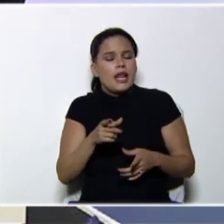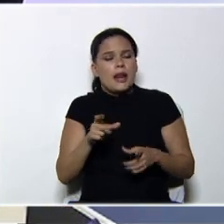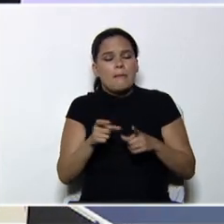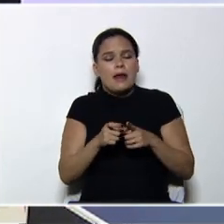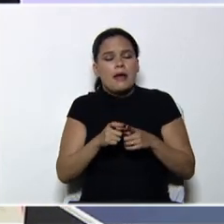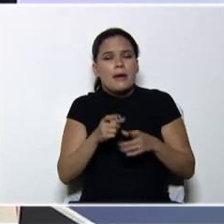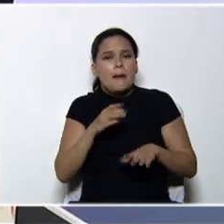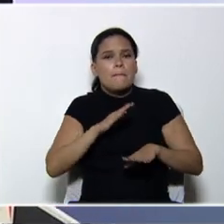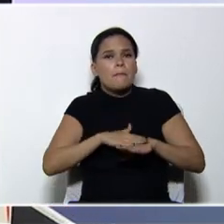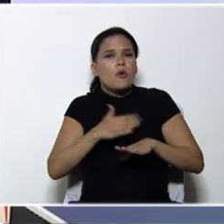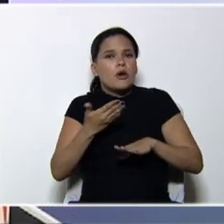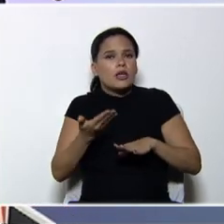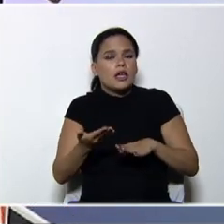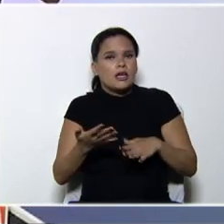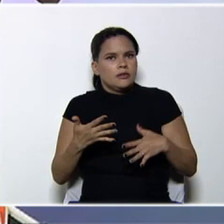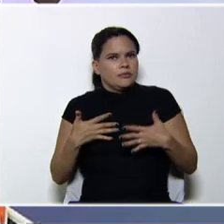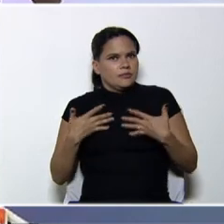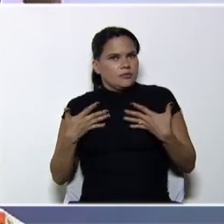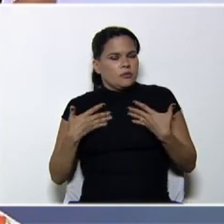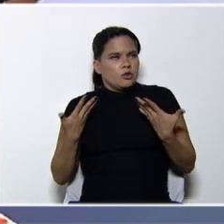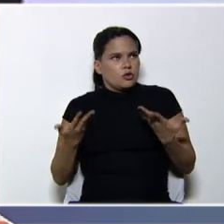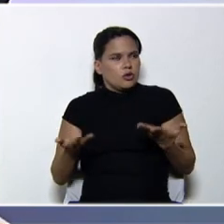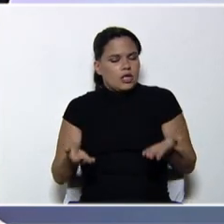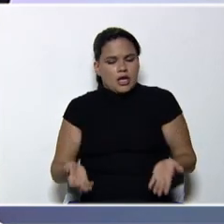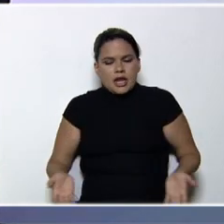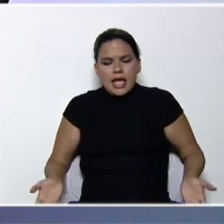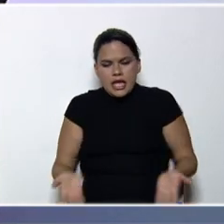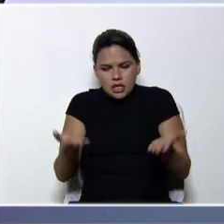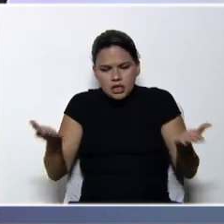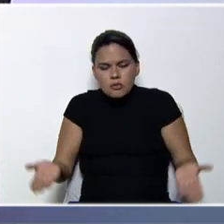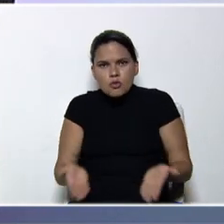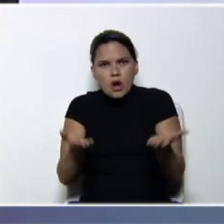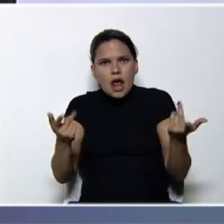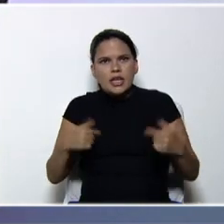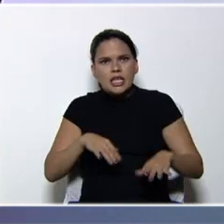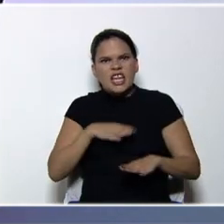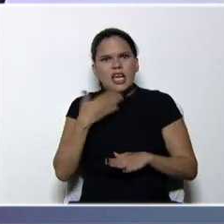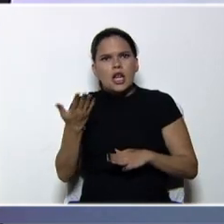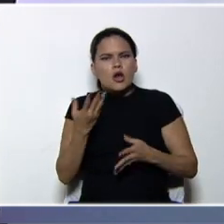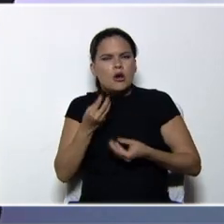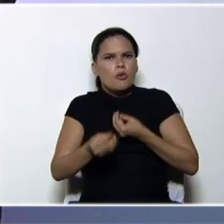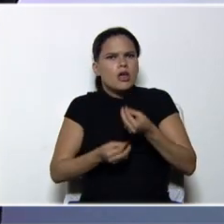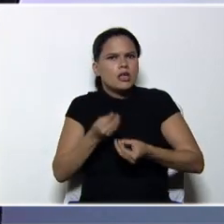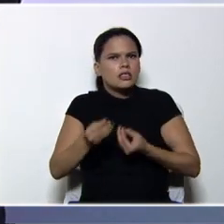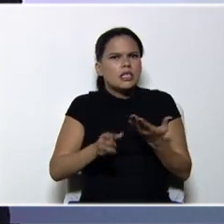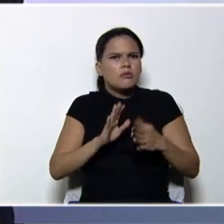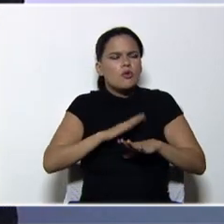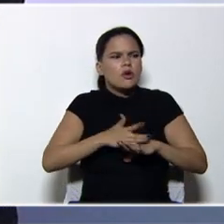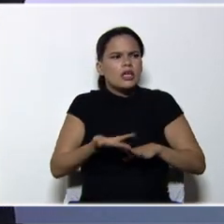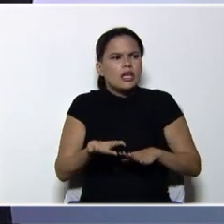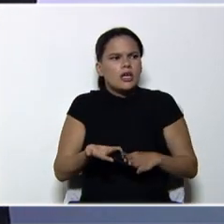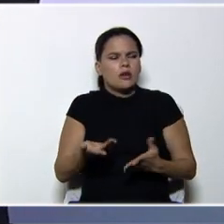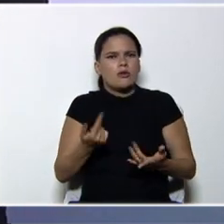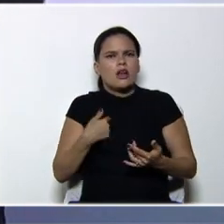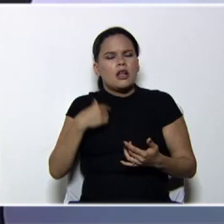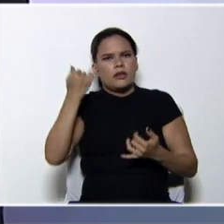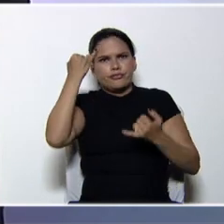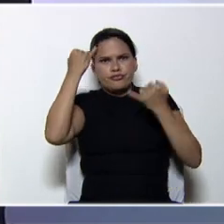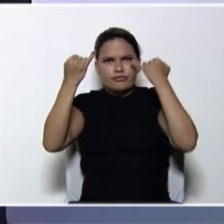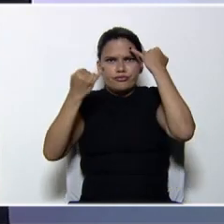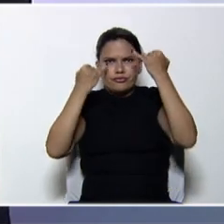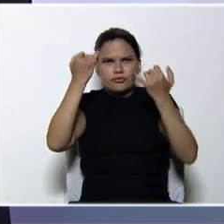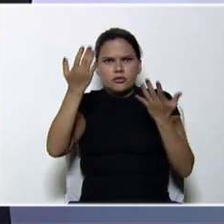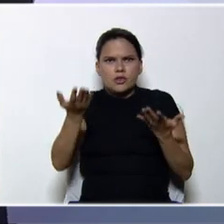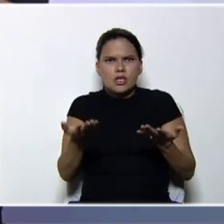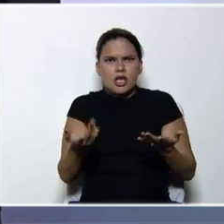estimular, emocionarme, ¿ok? De qué es lo que voy a hacer y por qué, qué intención va a tener a